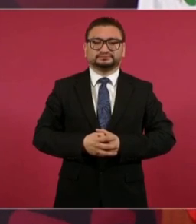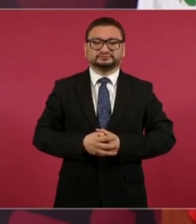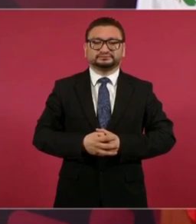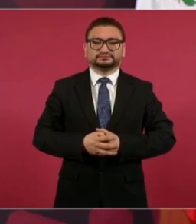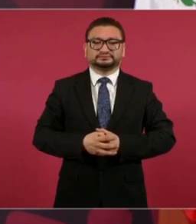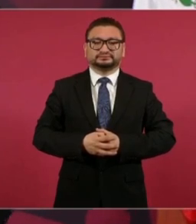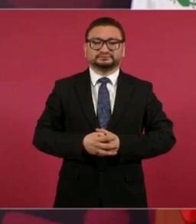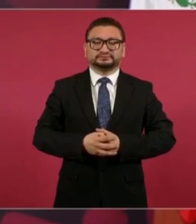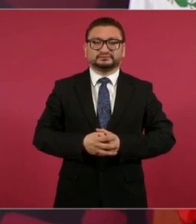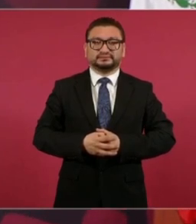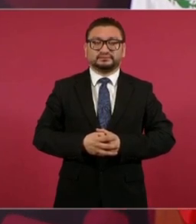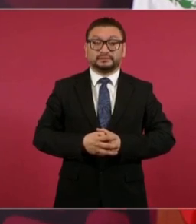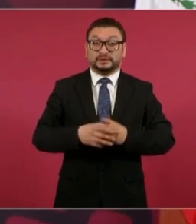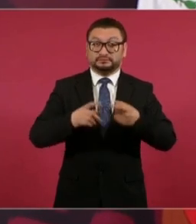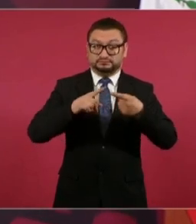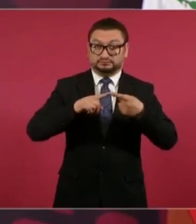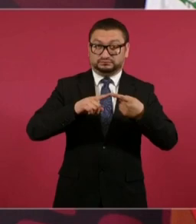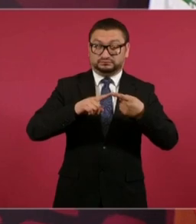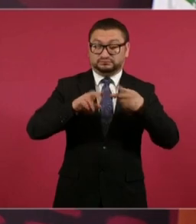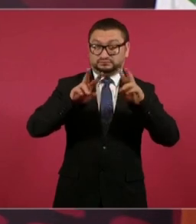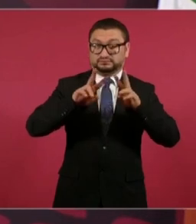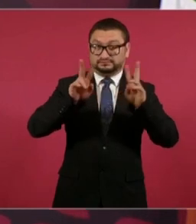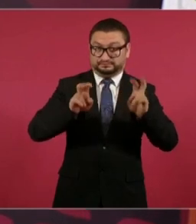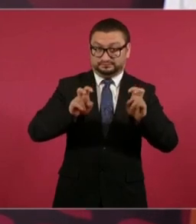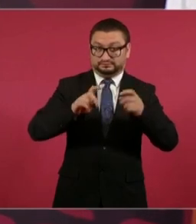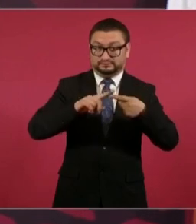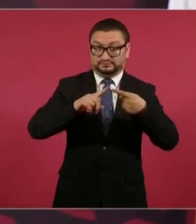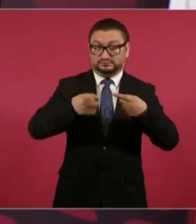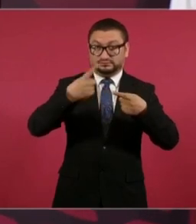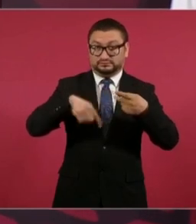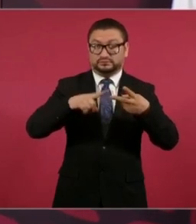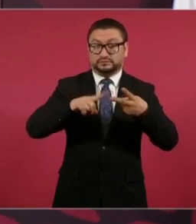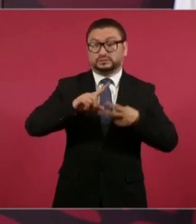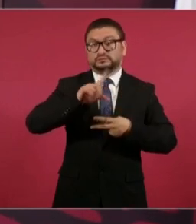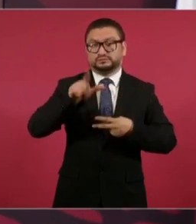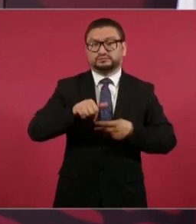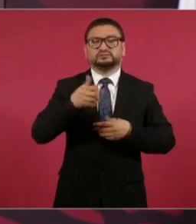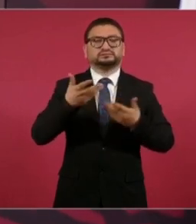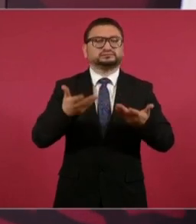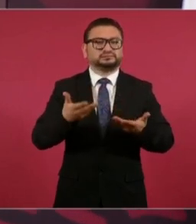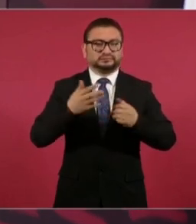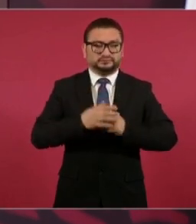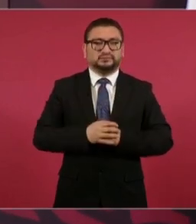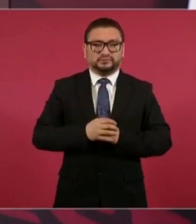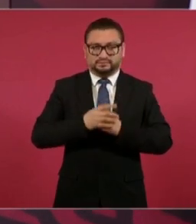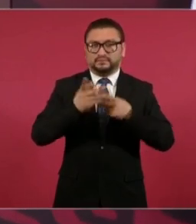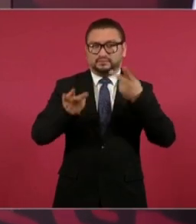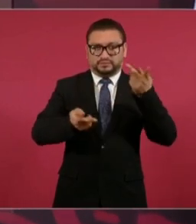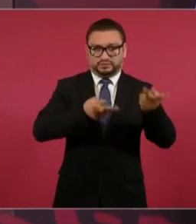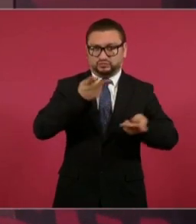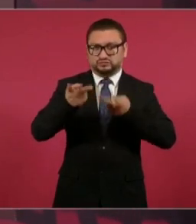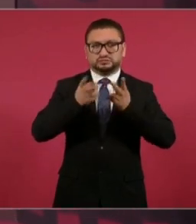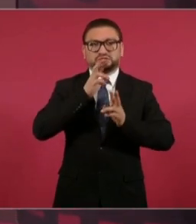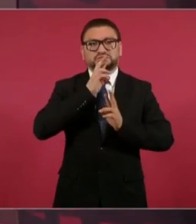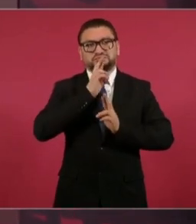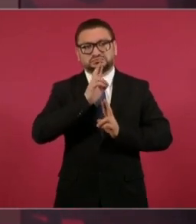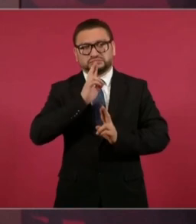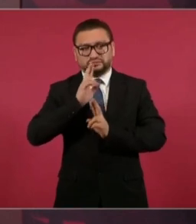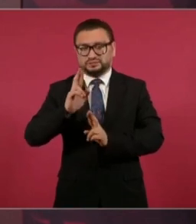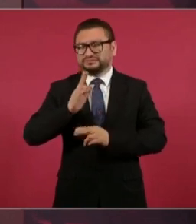eh luego vamos como siempre a contestar preguntas